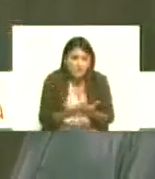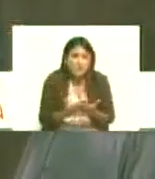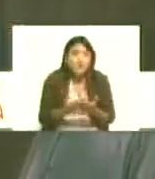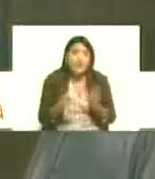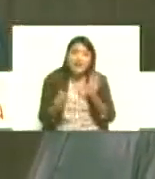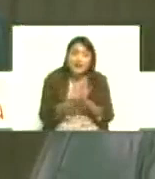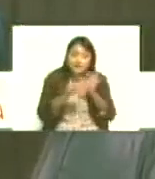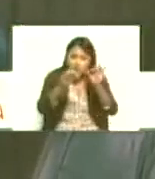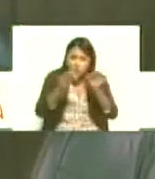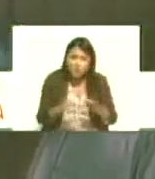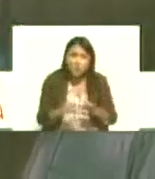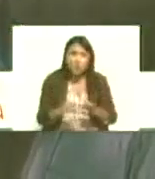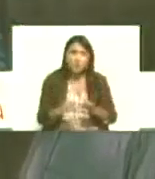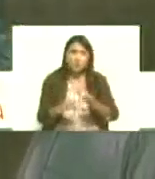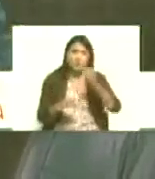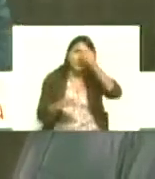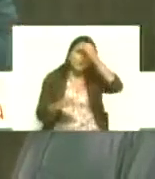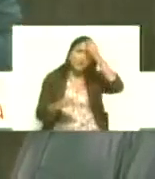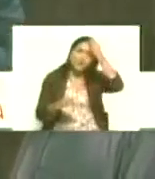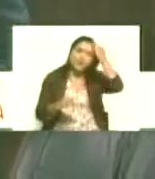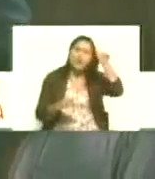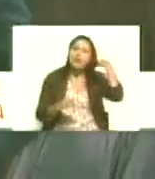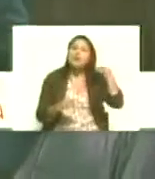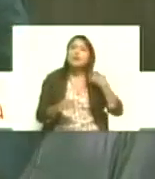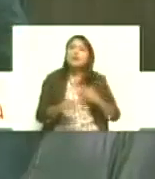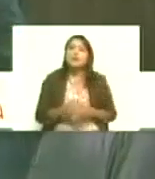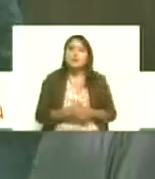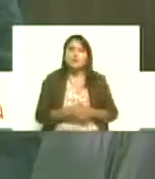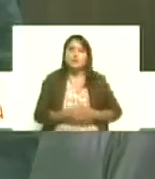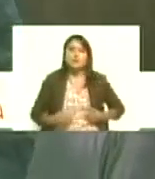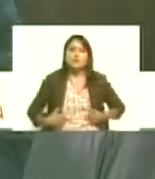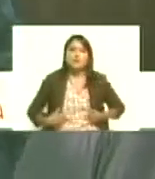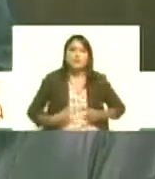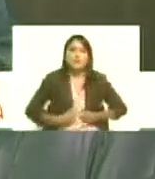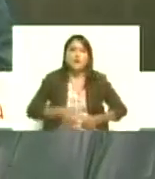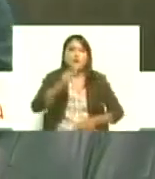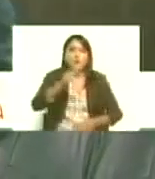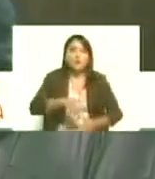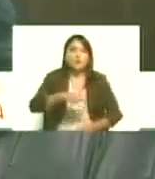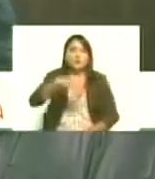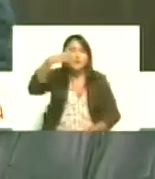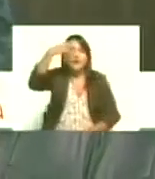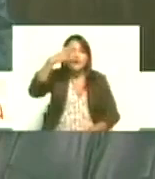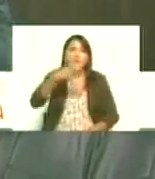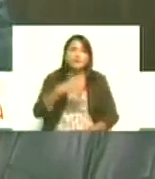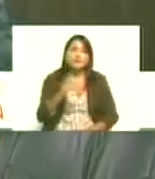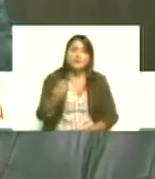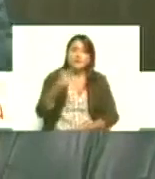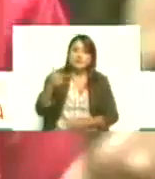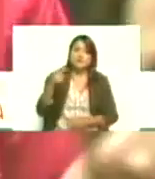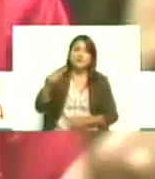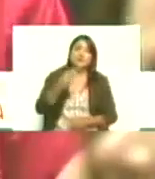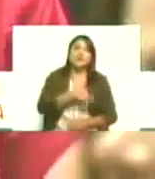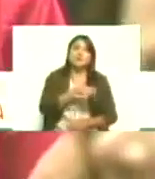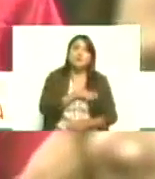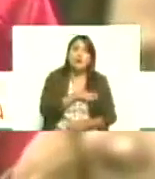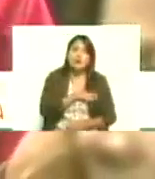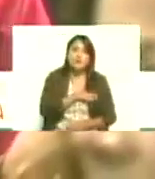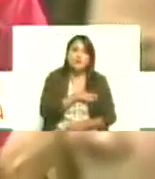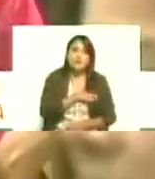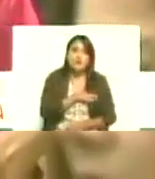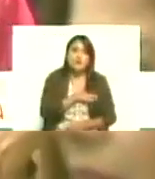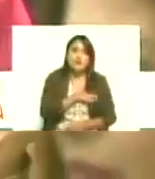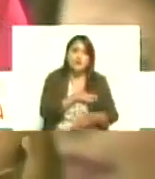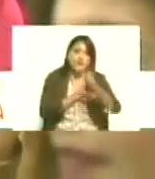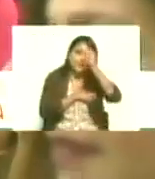legalizó, que se le dio forma jurídica, fue con la voluntad de Carlos III de hacer que ese territorio, que además no es lo